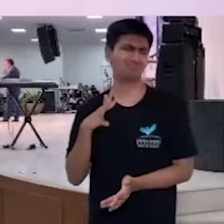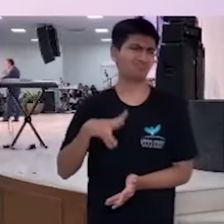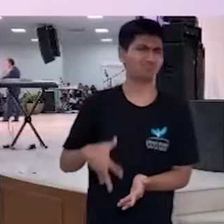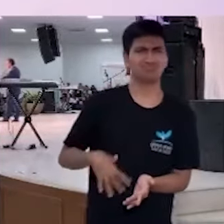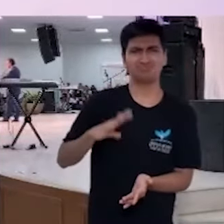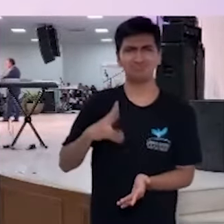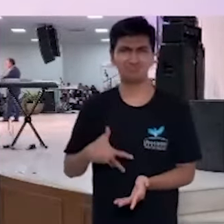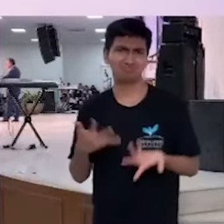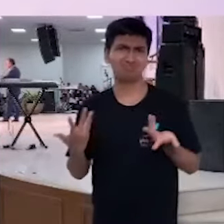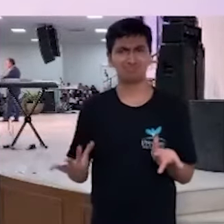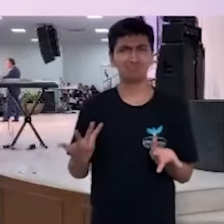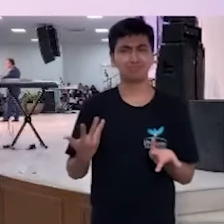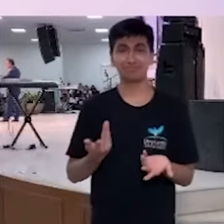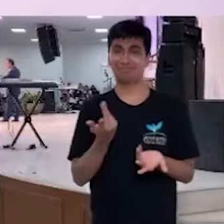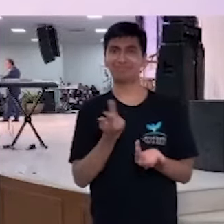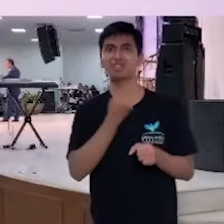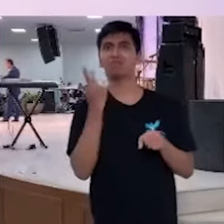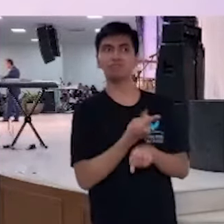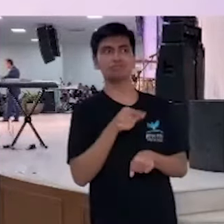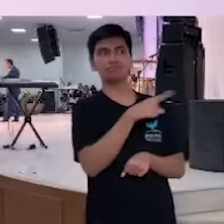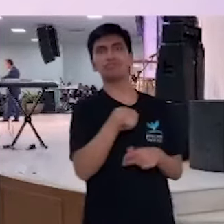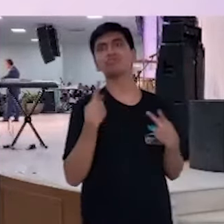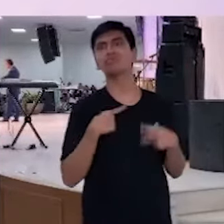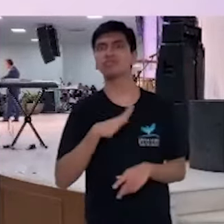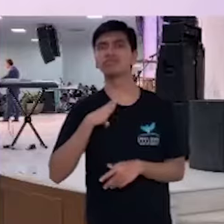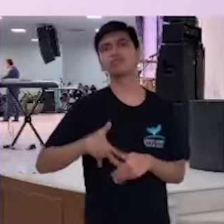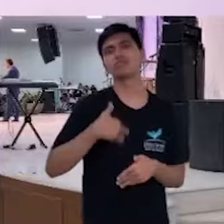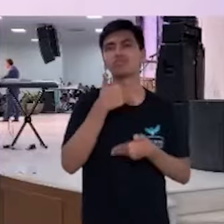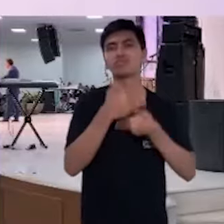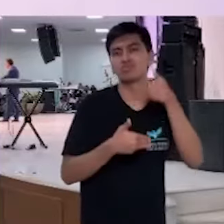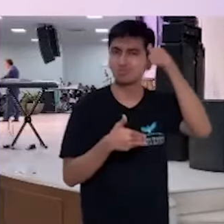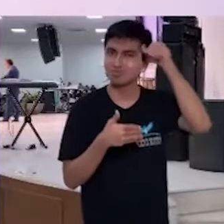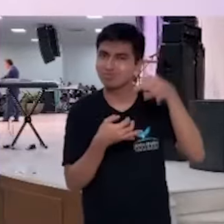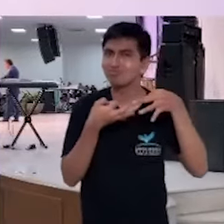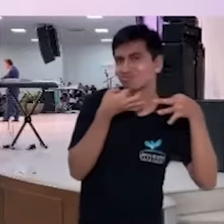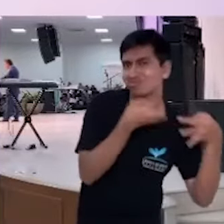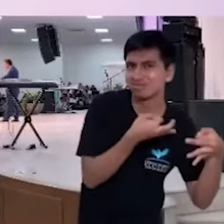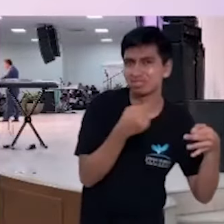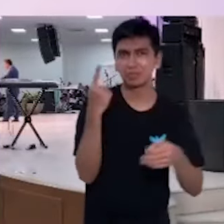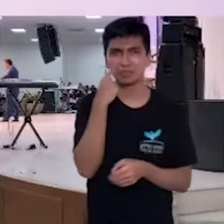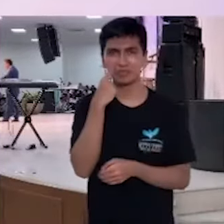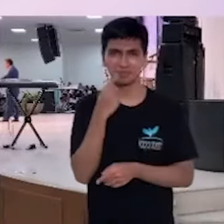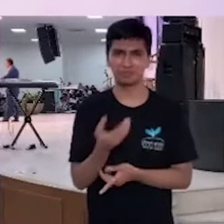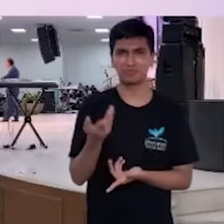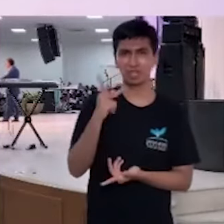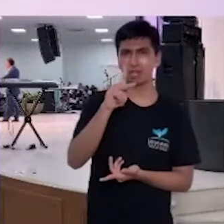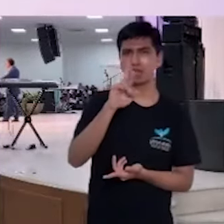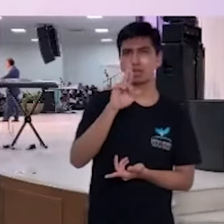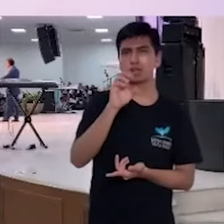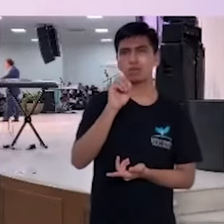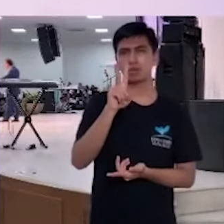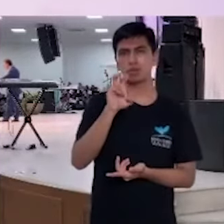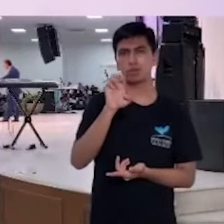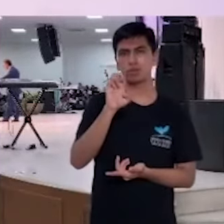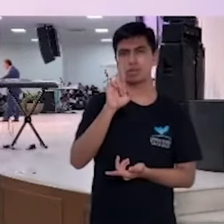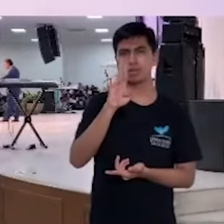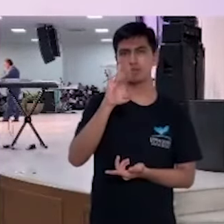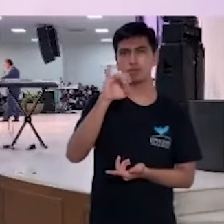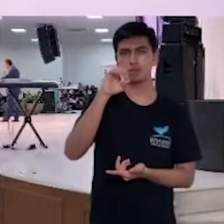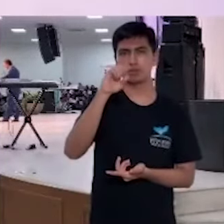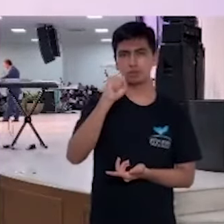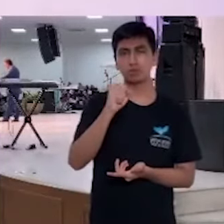muchos pecados. El sabio de Proverbios escribió en el capítulo 11, versículo 14, Proverbios